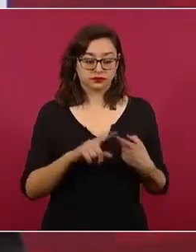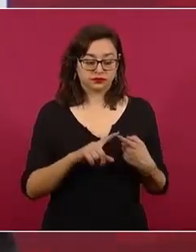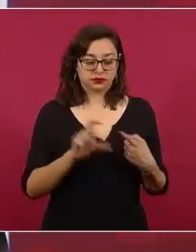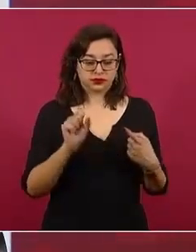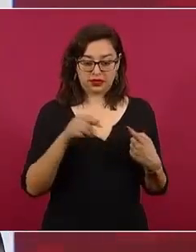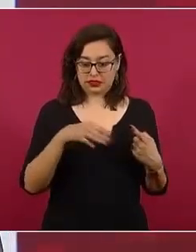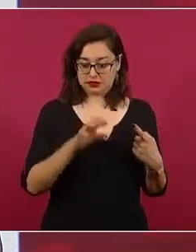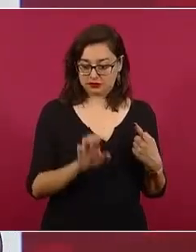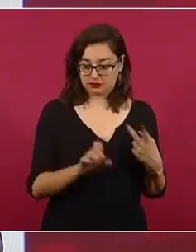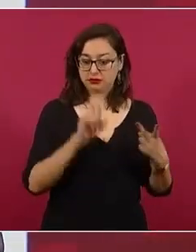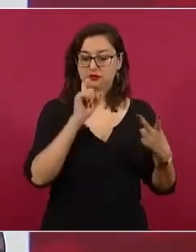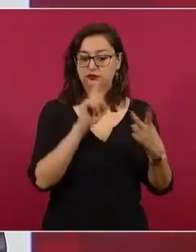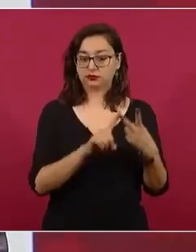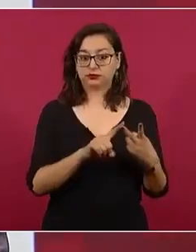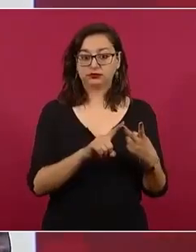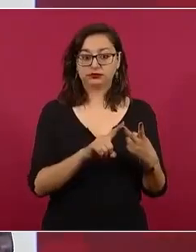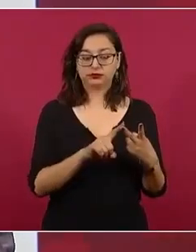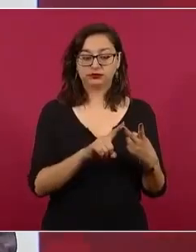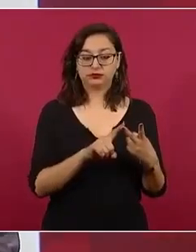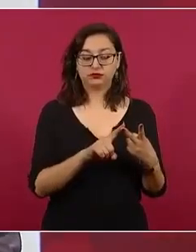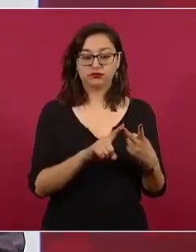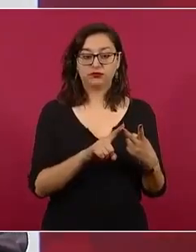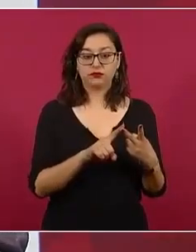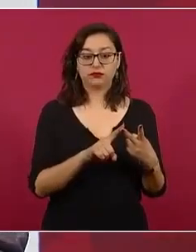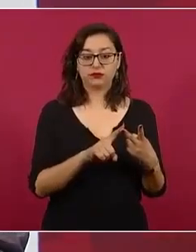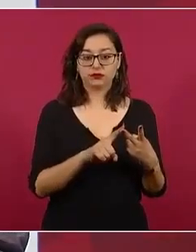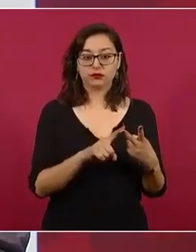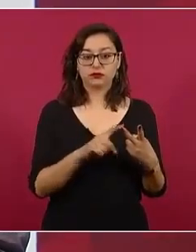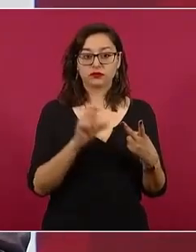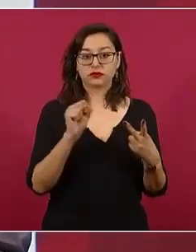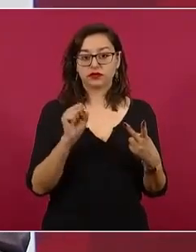el sindicato de maestros